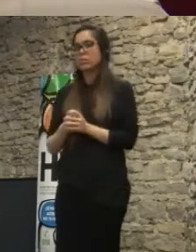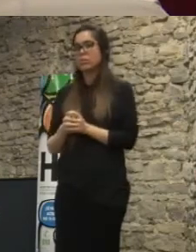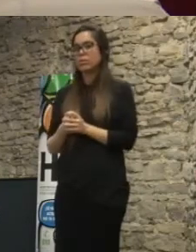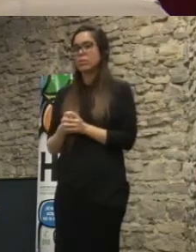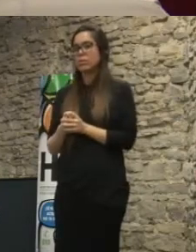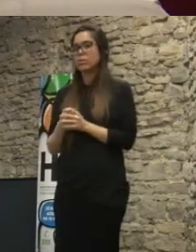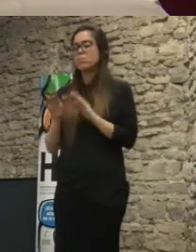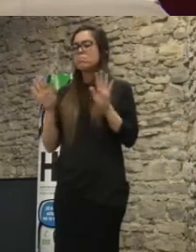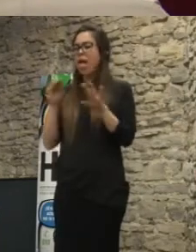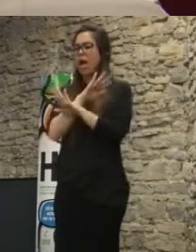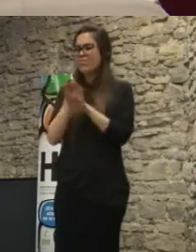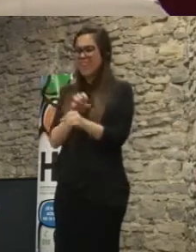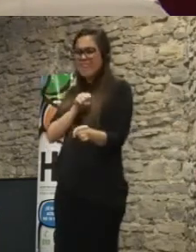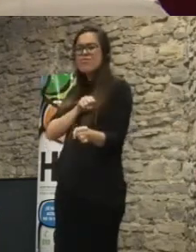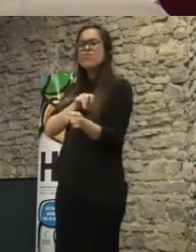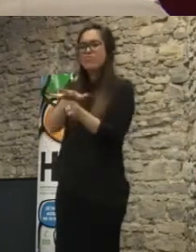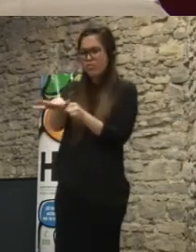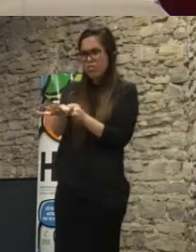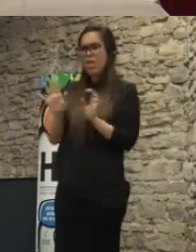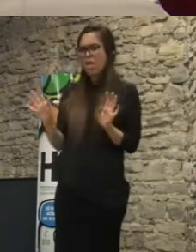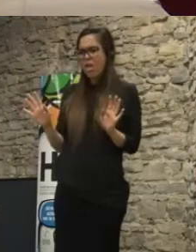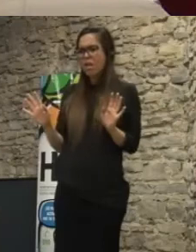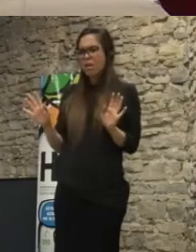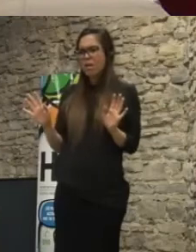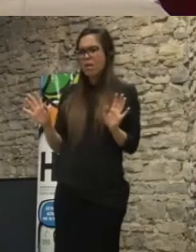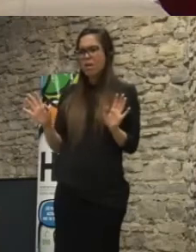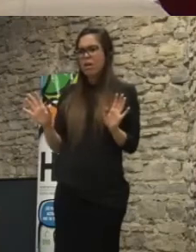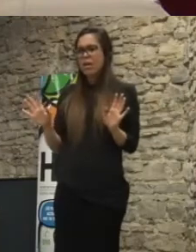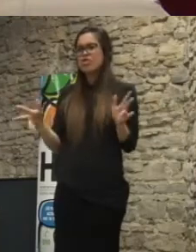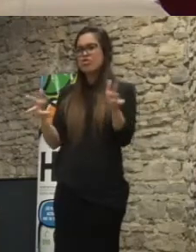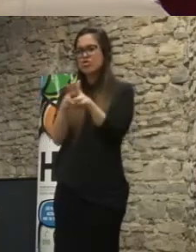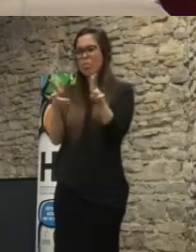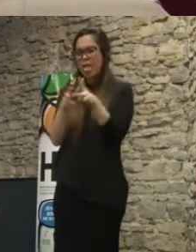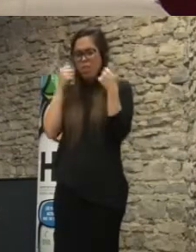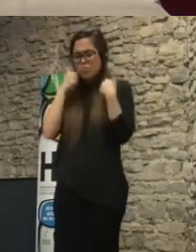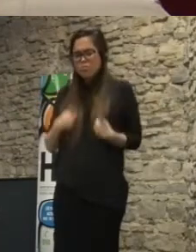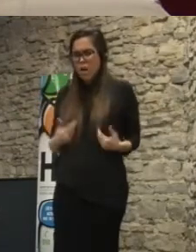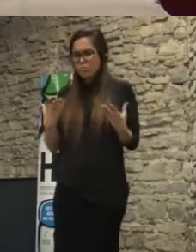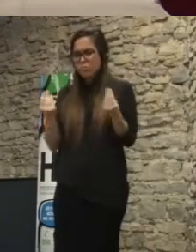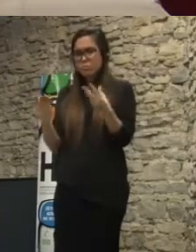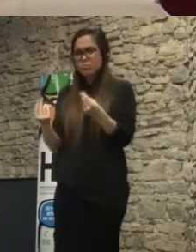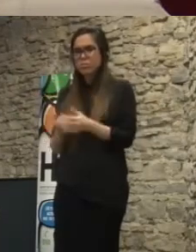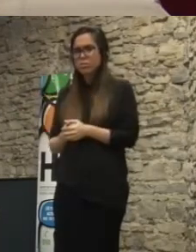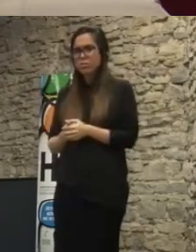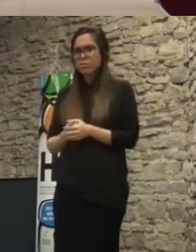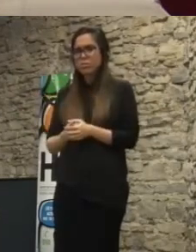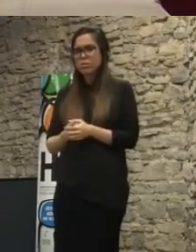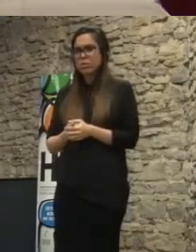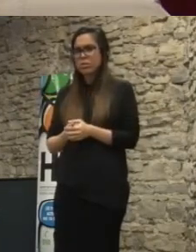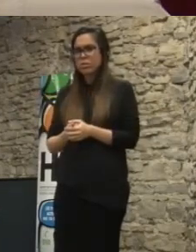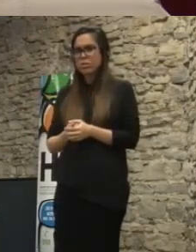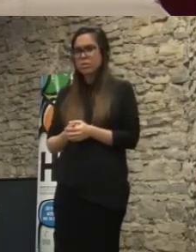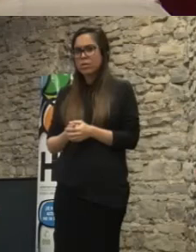muy influyente en ciertos grupos humanos en los que nos movemos, ¿no? Ver cómo encaja esto en